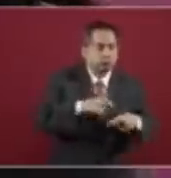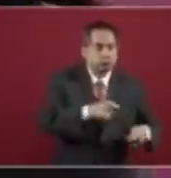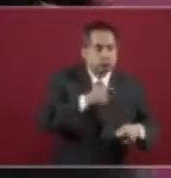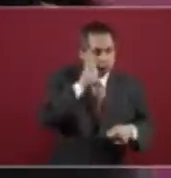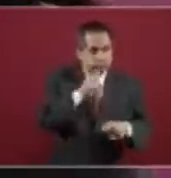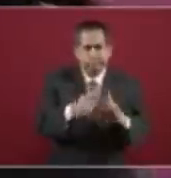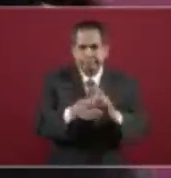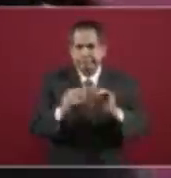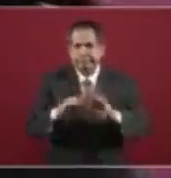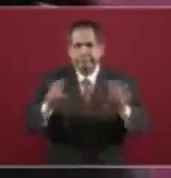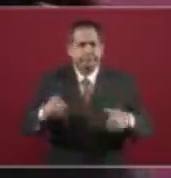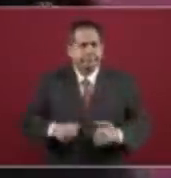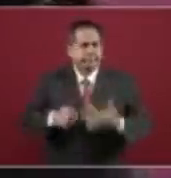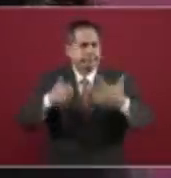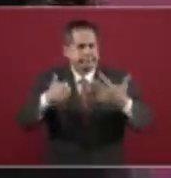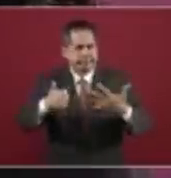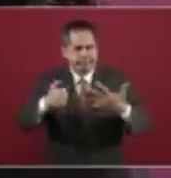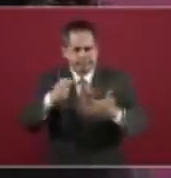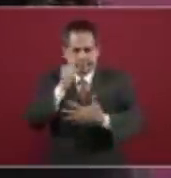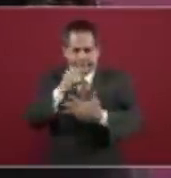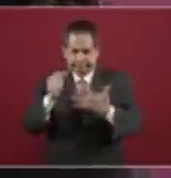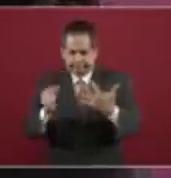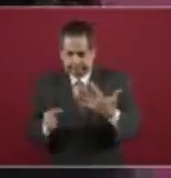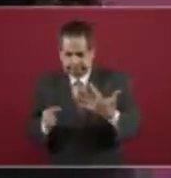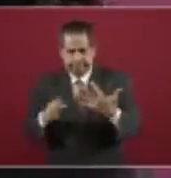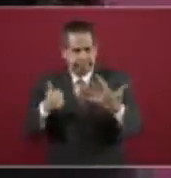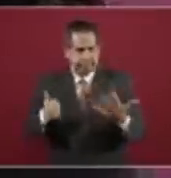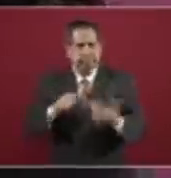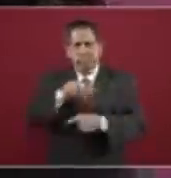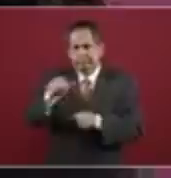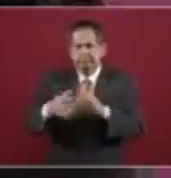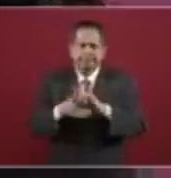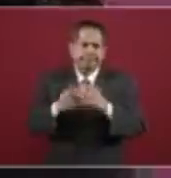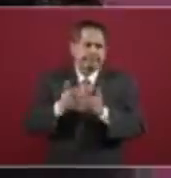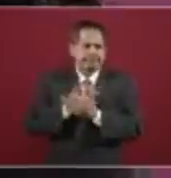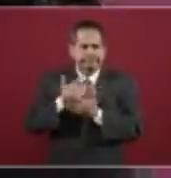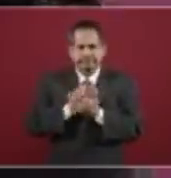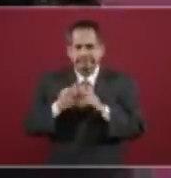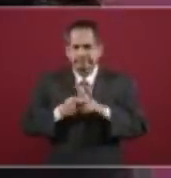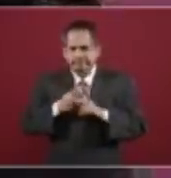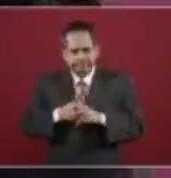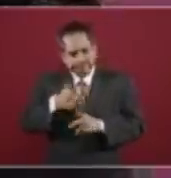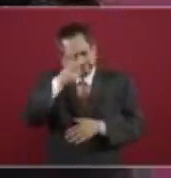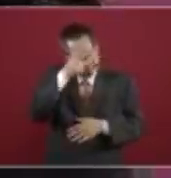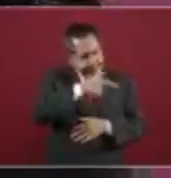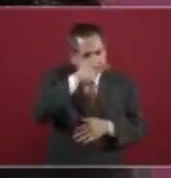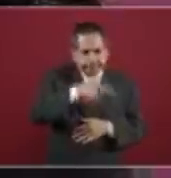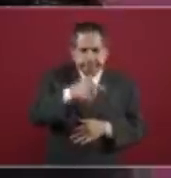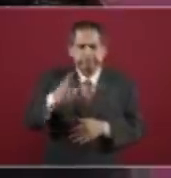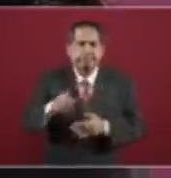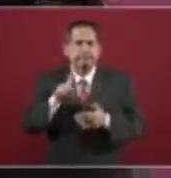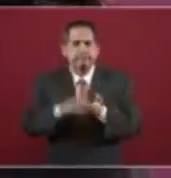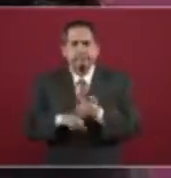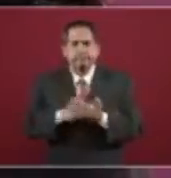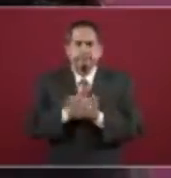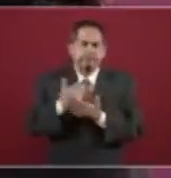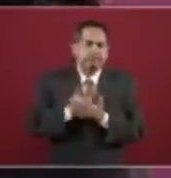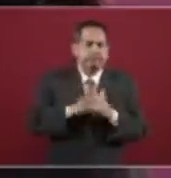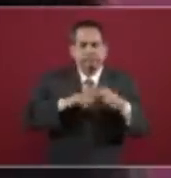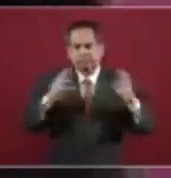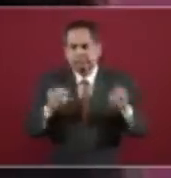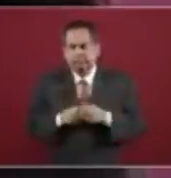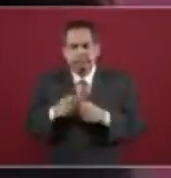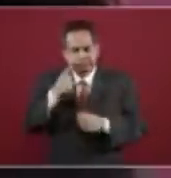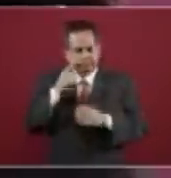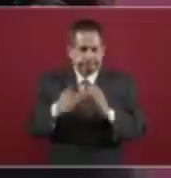aclarar 6 puntos y después ya pasamos a la parte estadística de lo que nos encontramos en el censo y esa validación